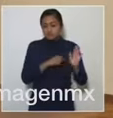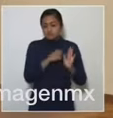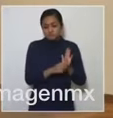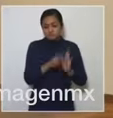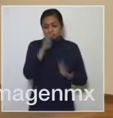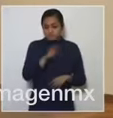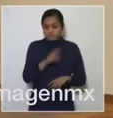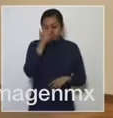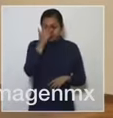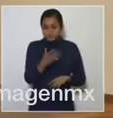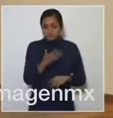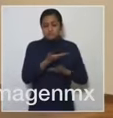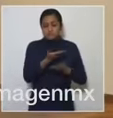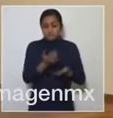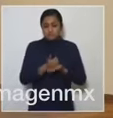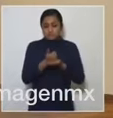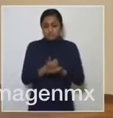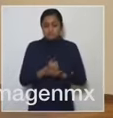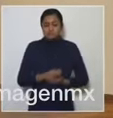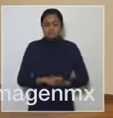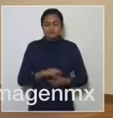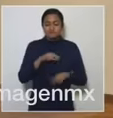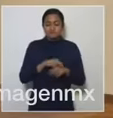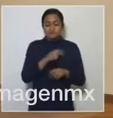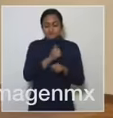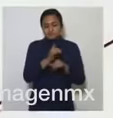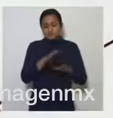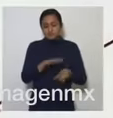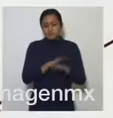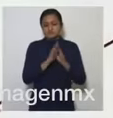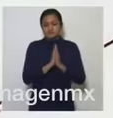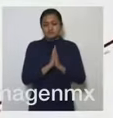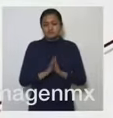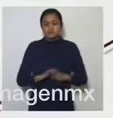palabra. Doctor Martínez, infórmenos, por favor.